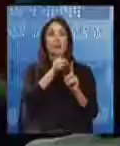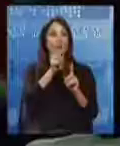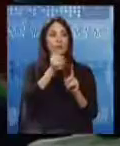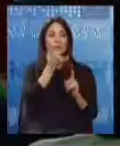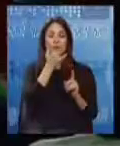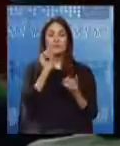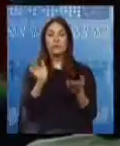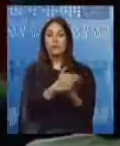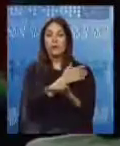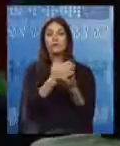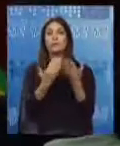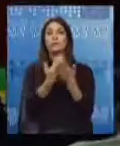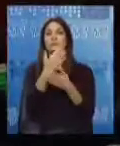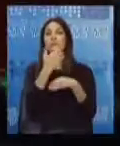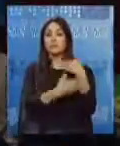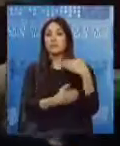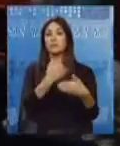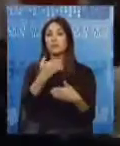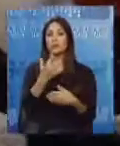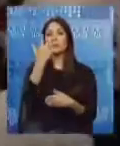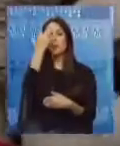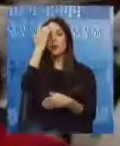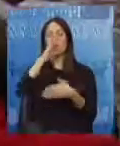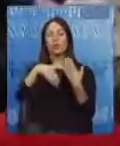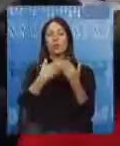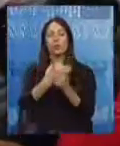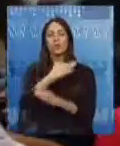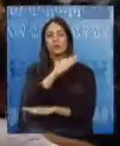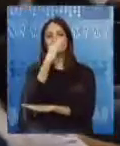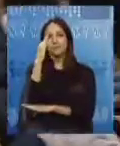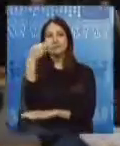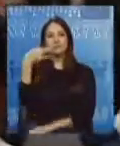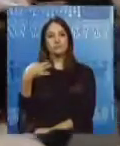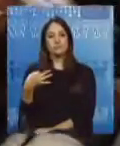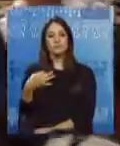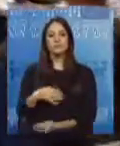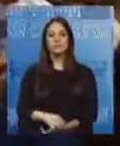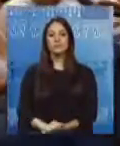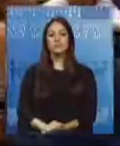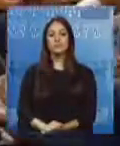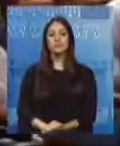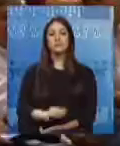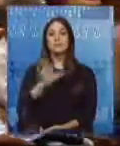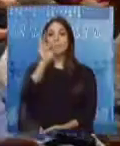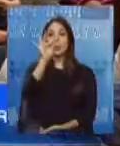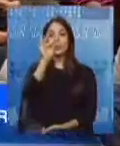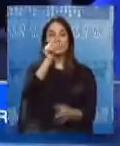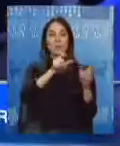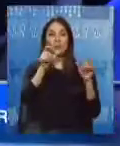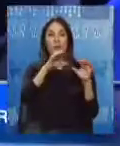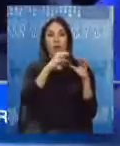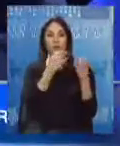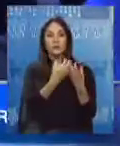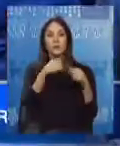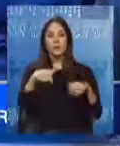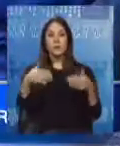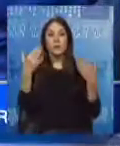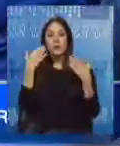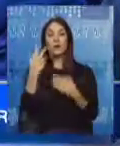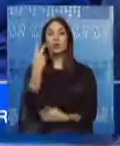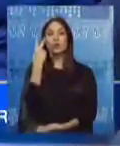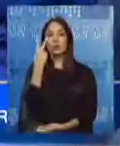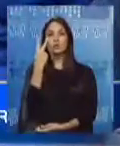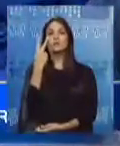hacer todo sea por la transparencia dice nos vale notar que de los nueve comisarios posesionados para guayaquil sólo dos